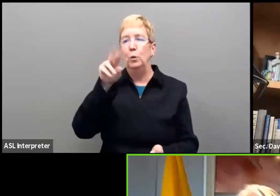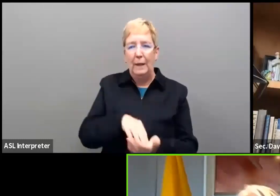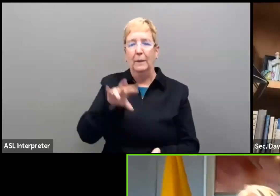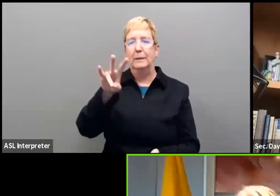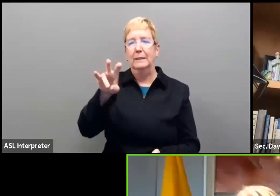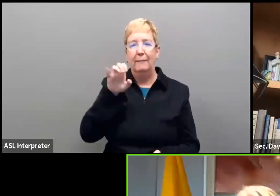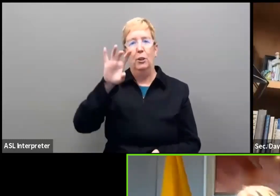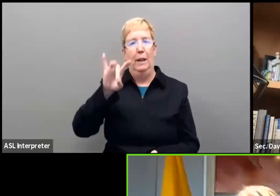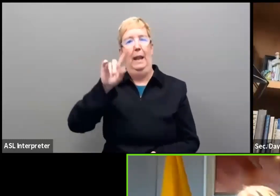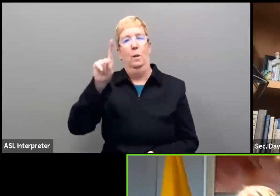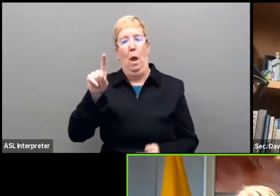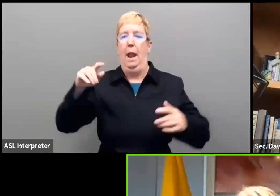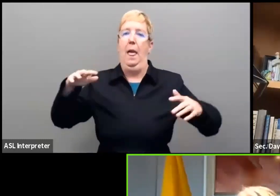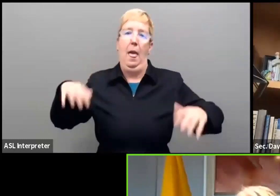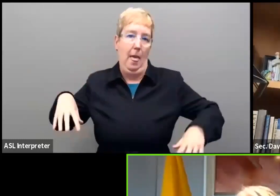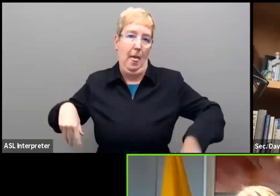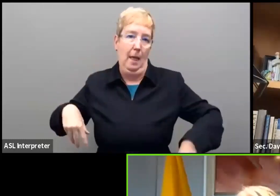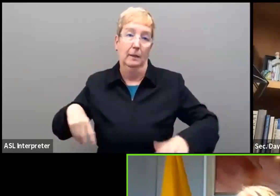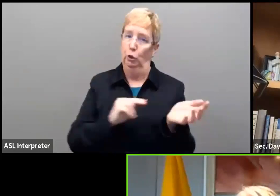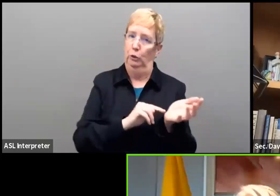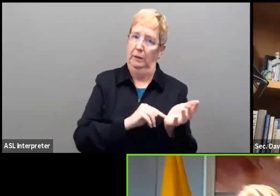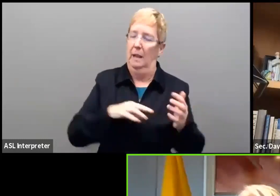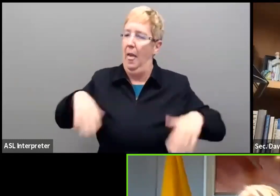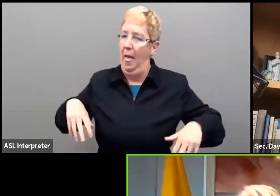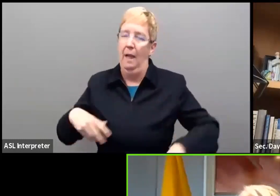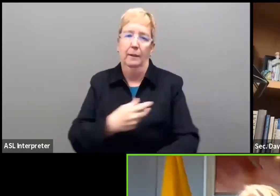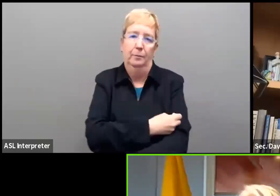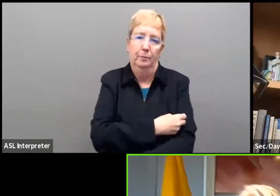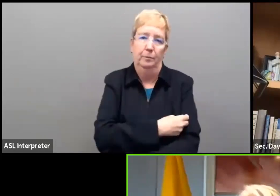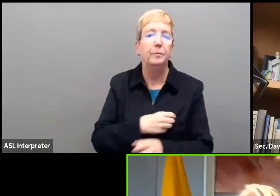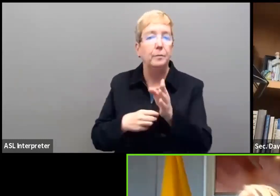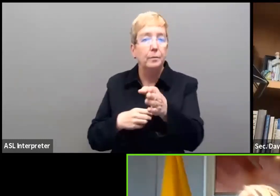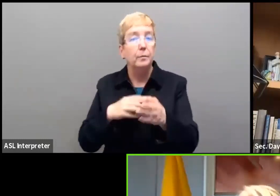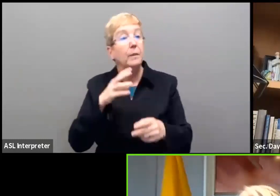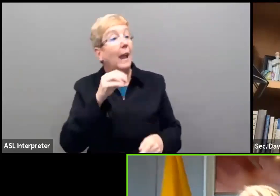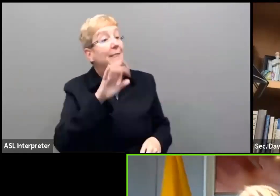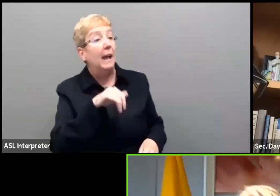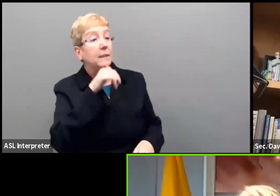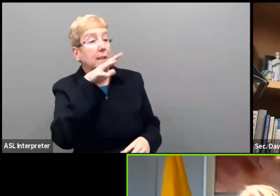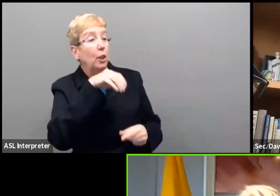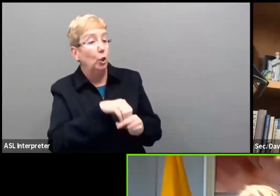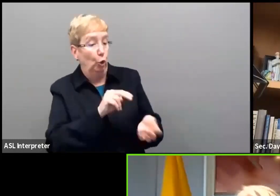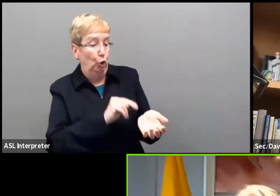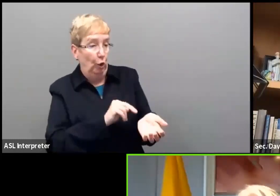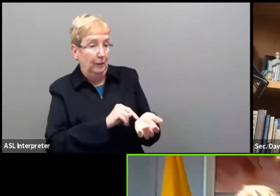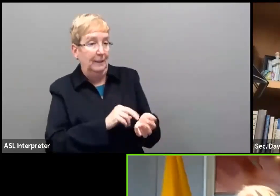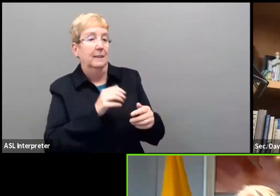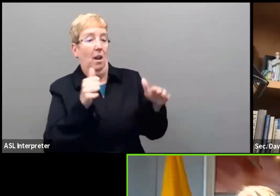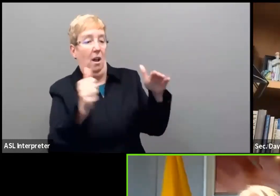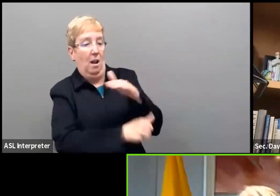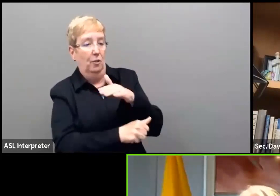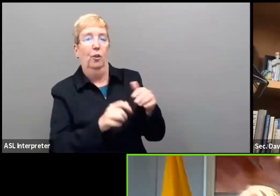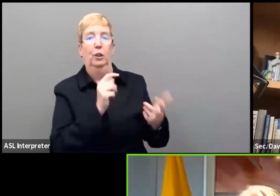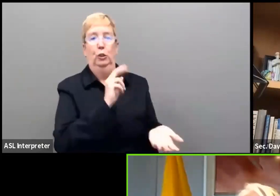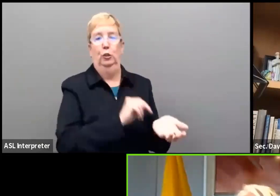que no están satisfechos con esa decisión, pero tenemos alrededor de 90,000